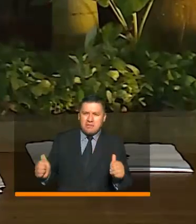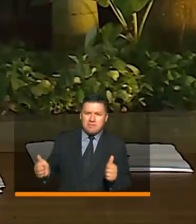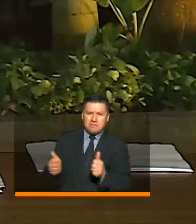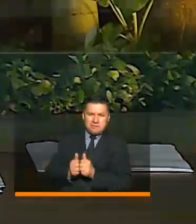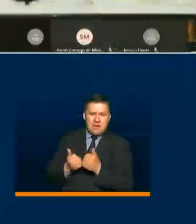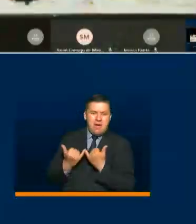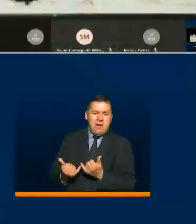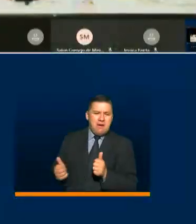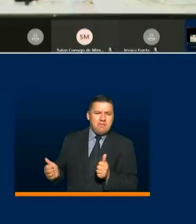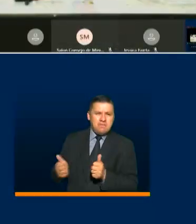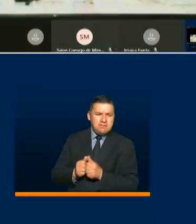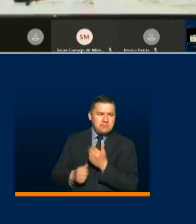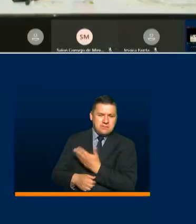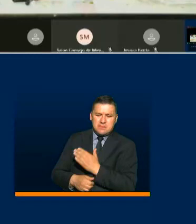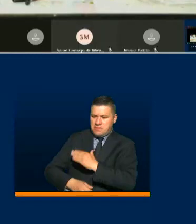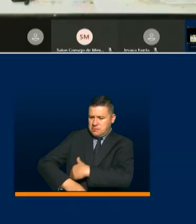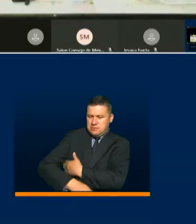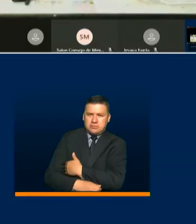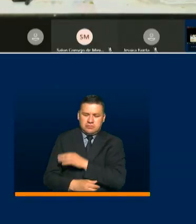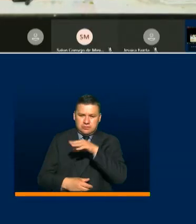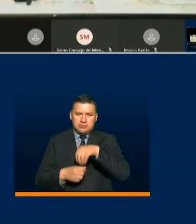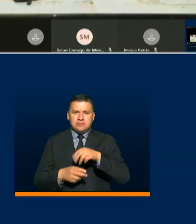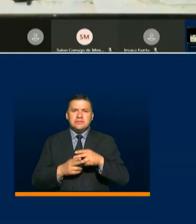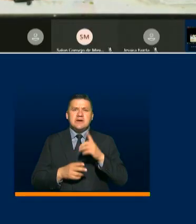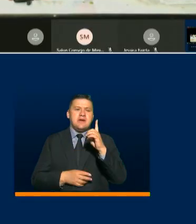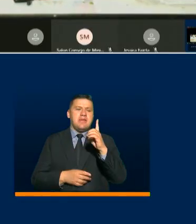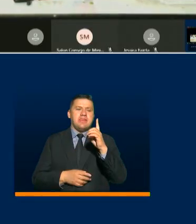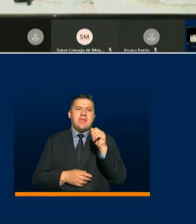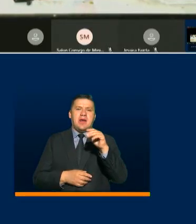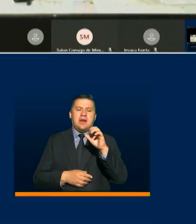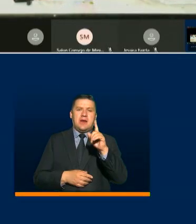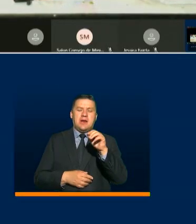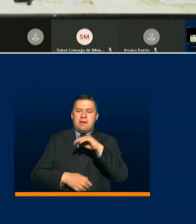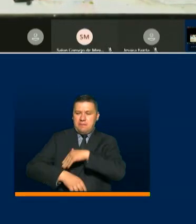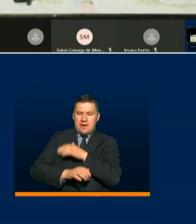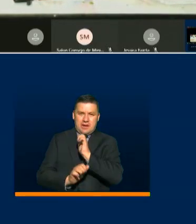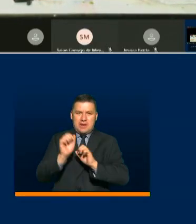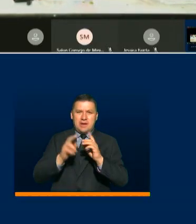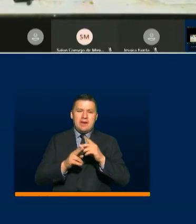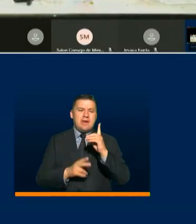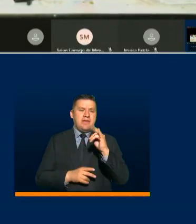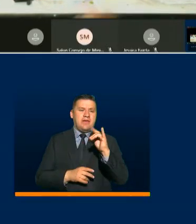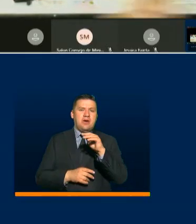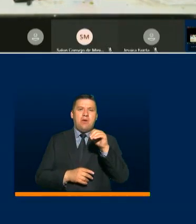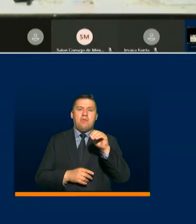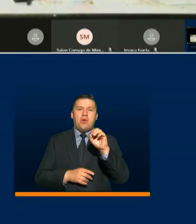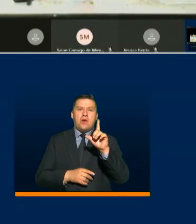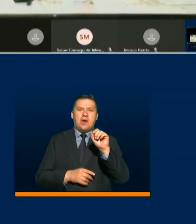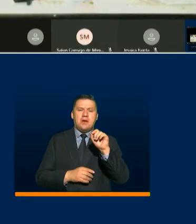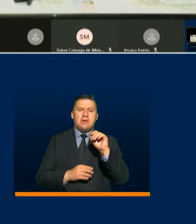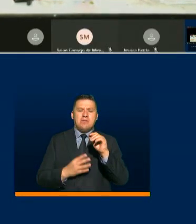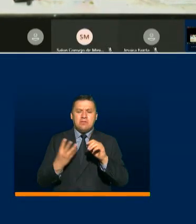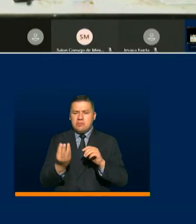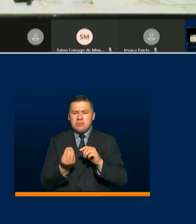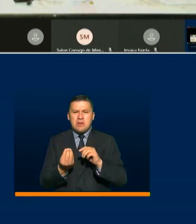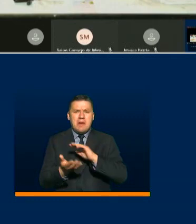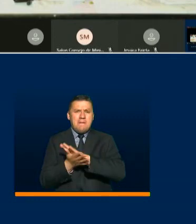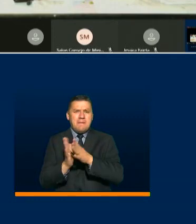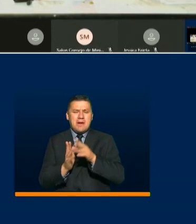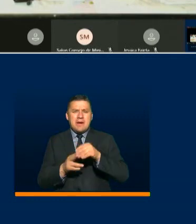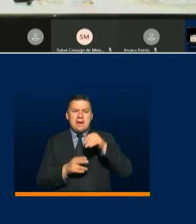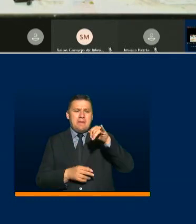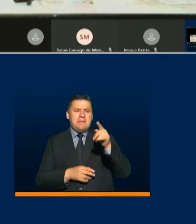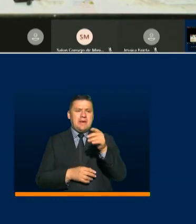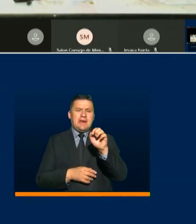acompañan en este momento el ministro del Interior, Daniel Palacios, el ministro de Defensa, Diego Molano, el alto comisionado para la paz, el doctor